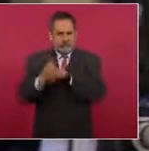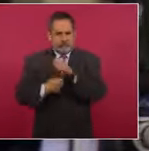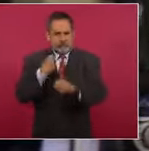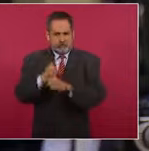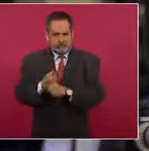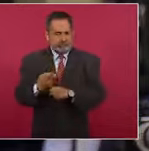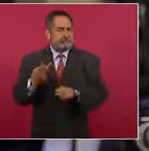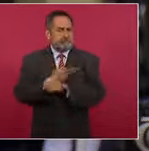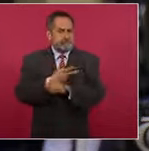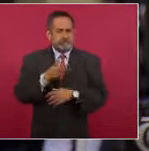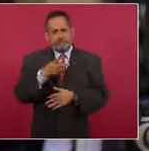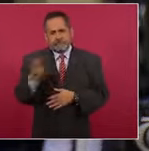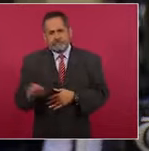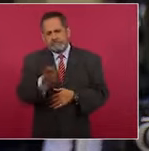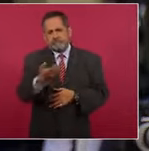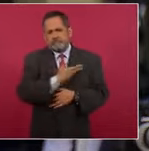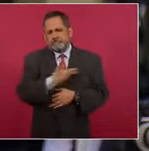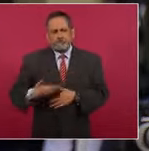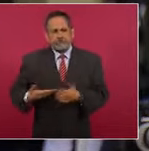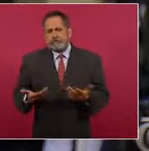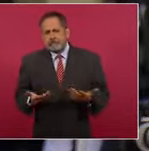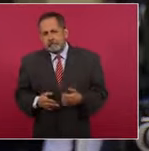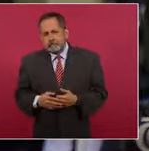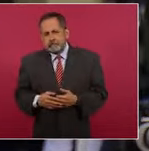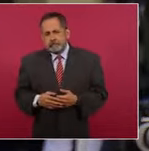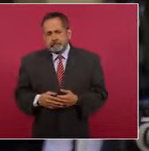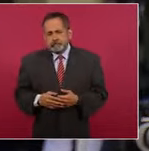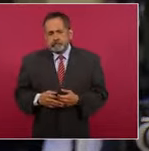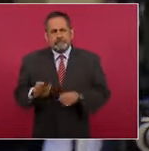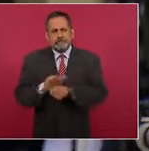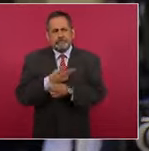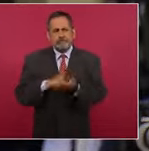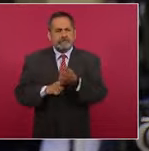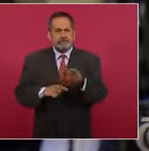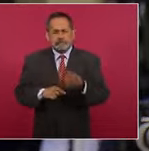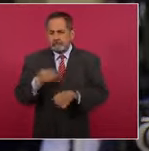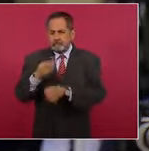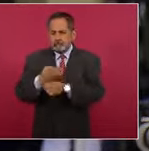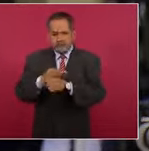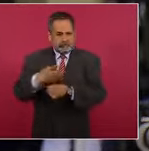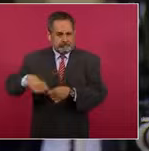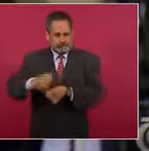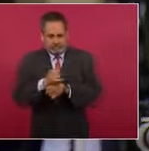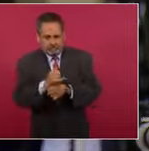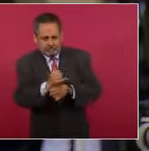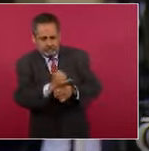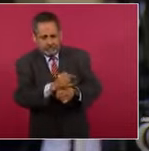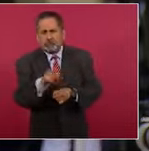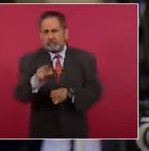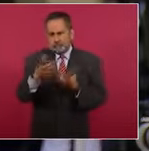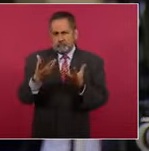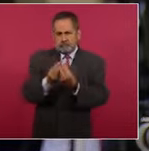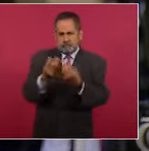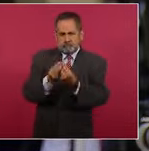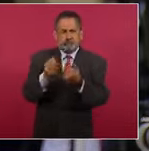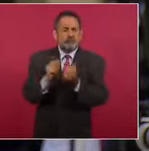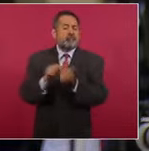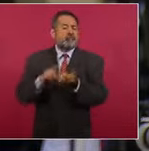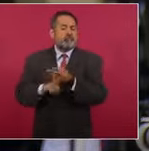hechos, preguntarle, presidente, ¿cómo valora los trabajos que se han realizado? Usted se ha reunido con